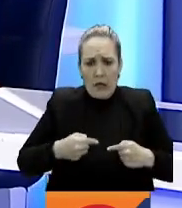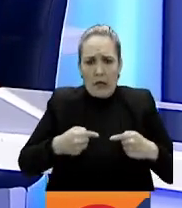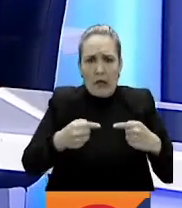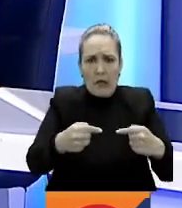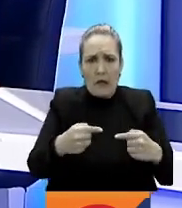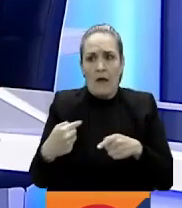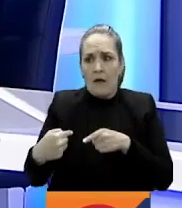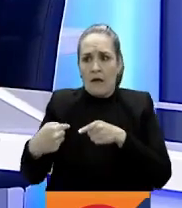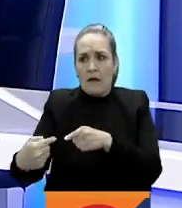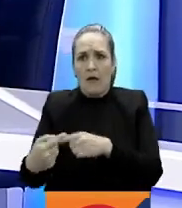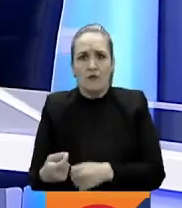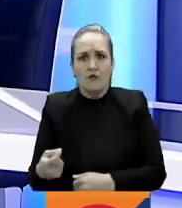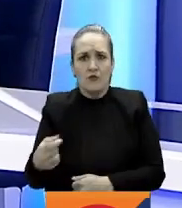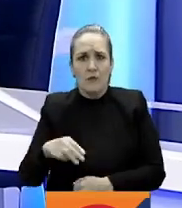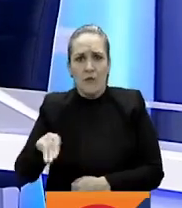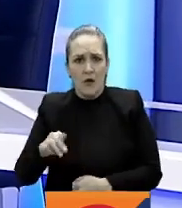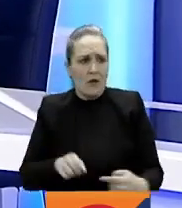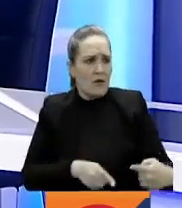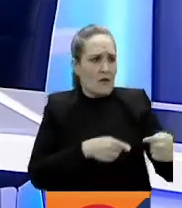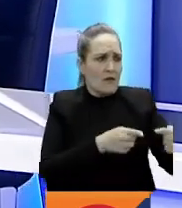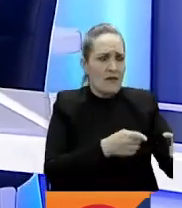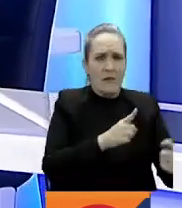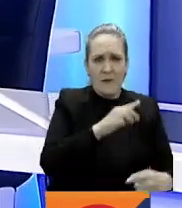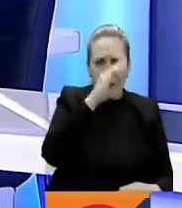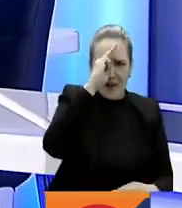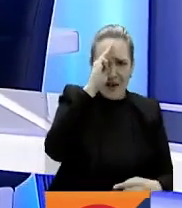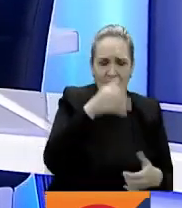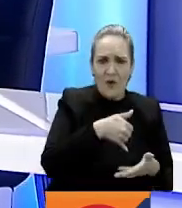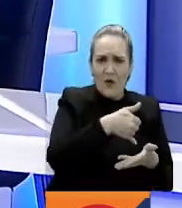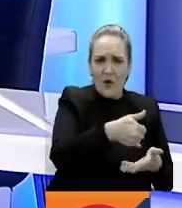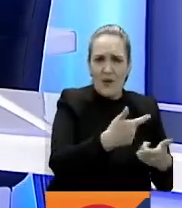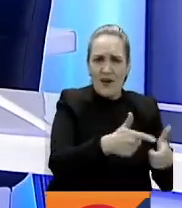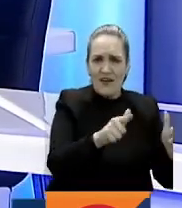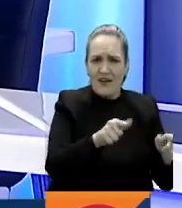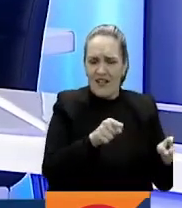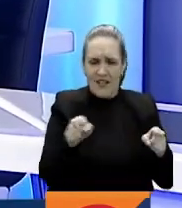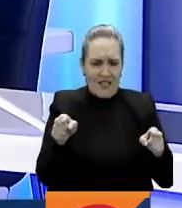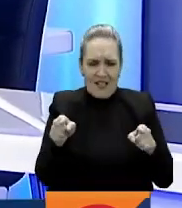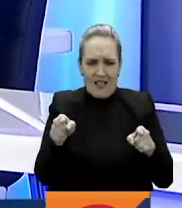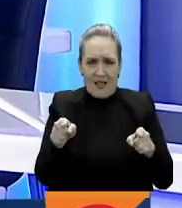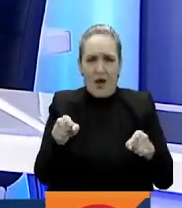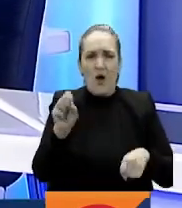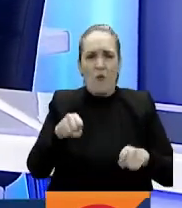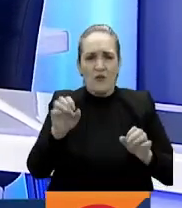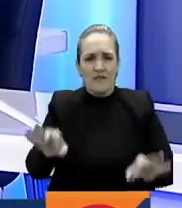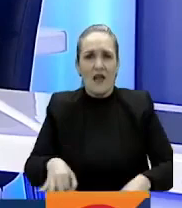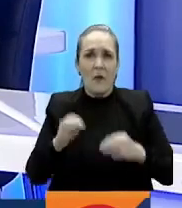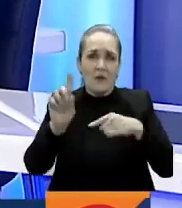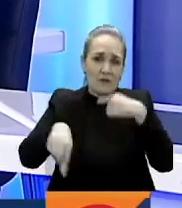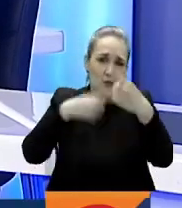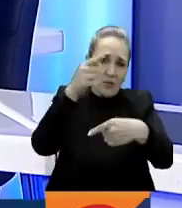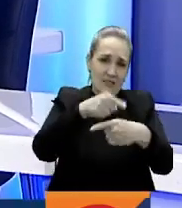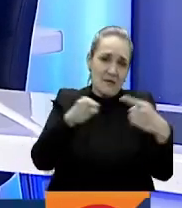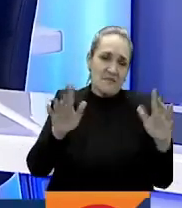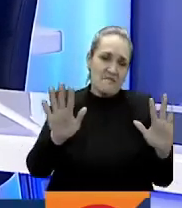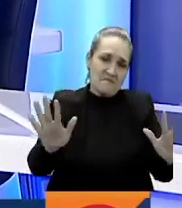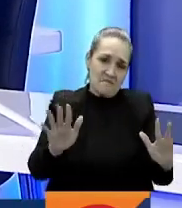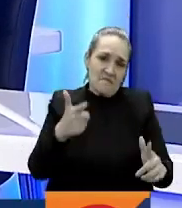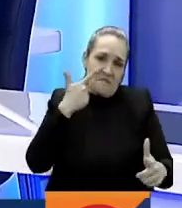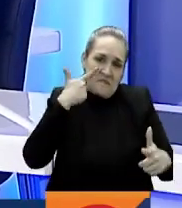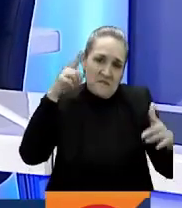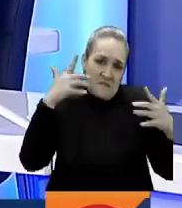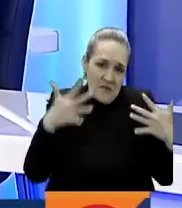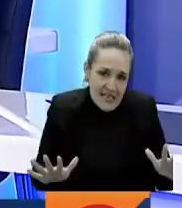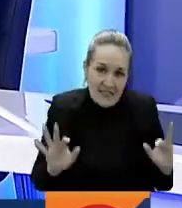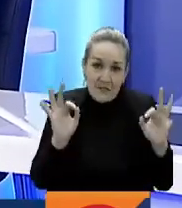Boyacá Chico el miércoles, el otro frente a Melgar de Arequipa por Copa Libertadores el jueves, se aplazaría para dentro de una semana. Aún no hay una